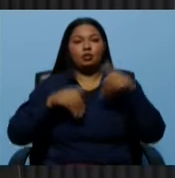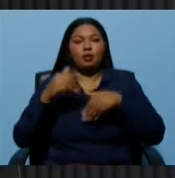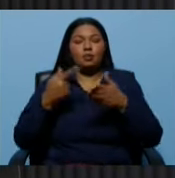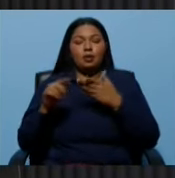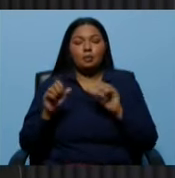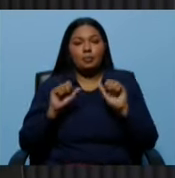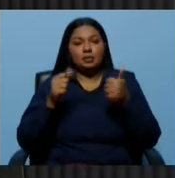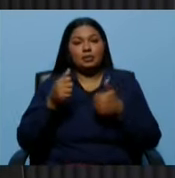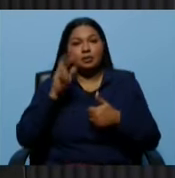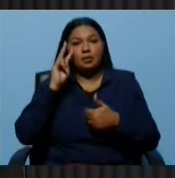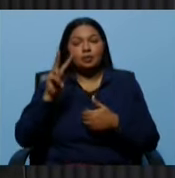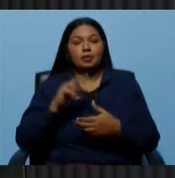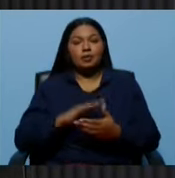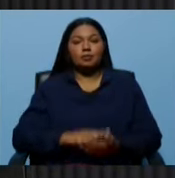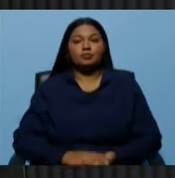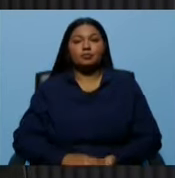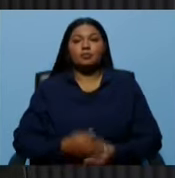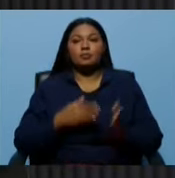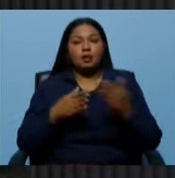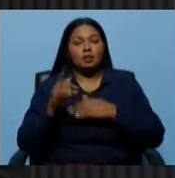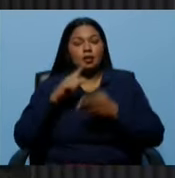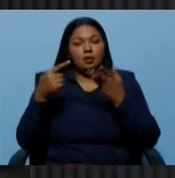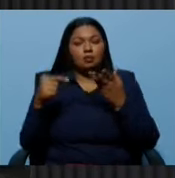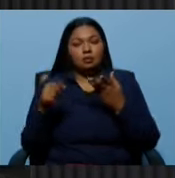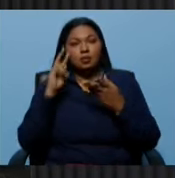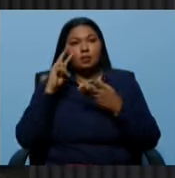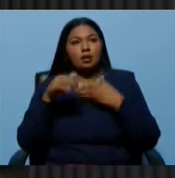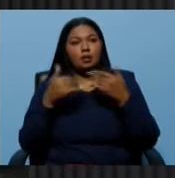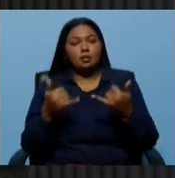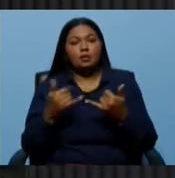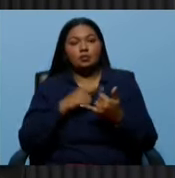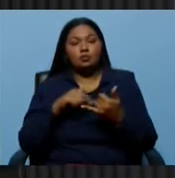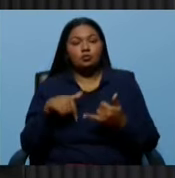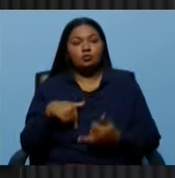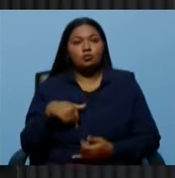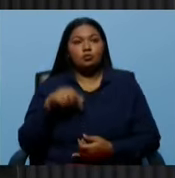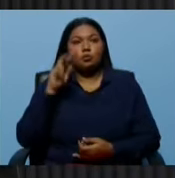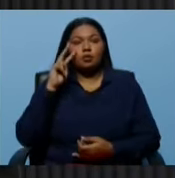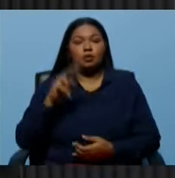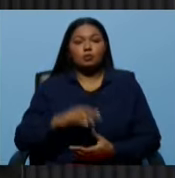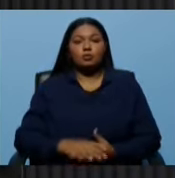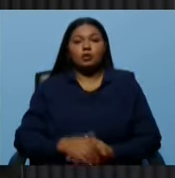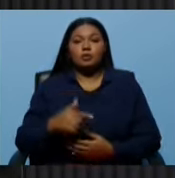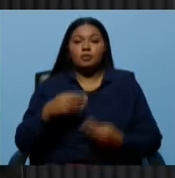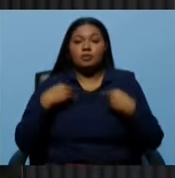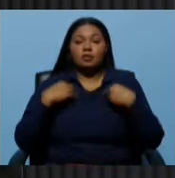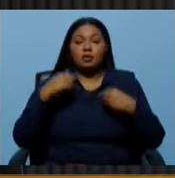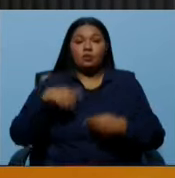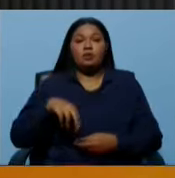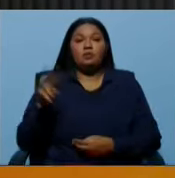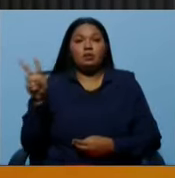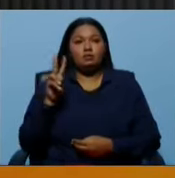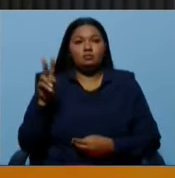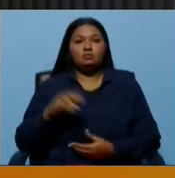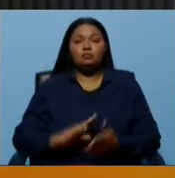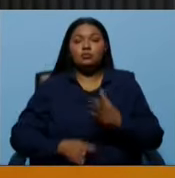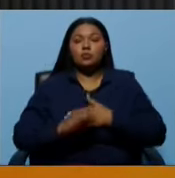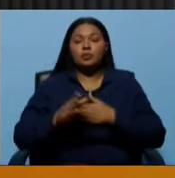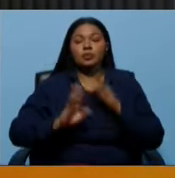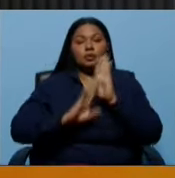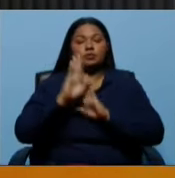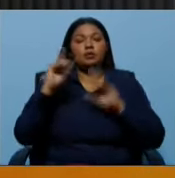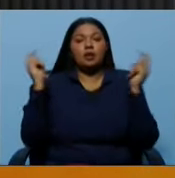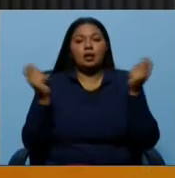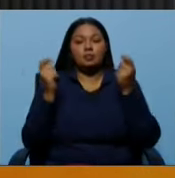empezaba a ver parte de los episodios que estamos hoy viviendo en Venezuela. Cuando estábamos en el pleno desarrollo de la